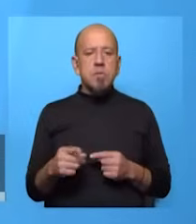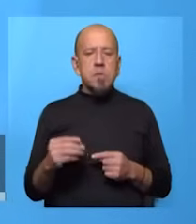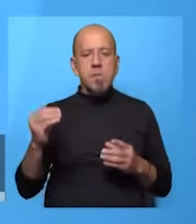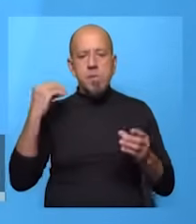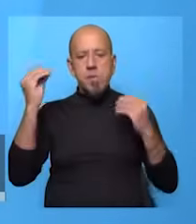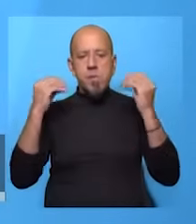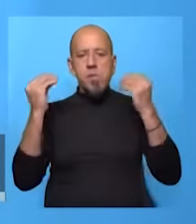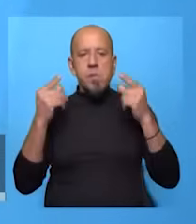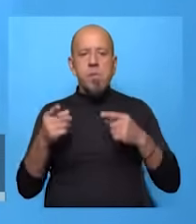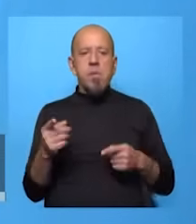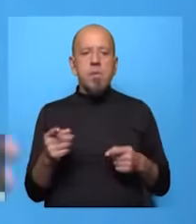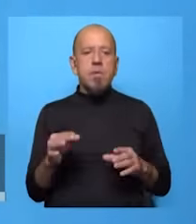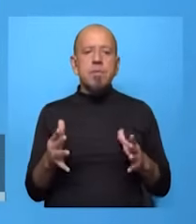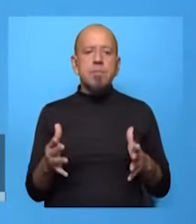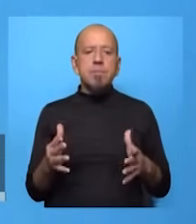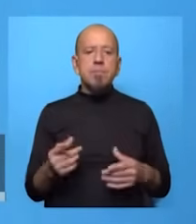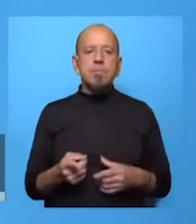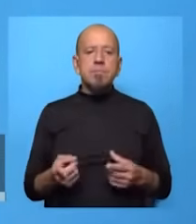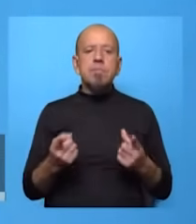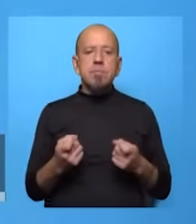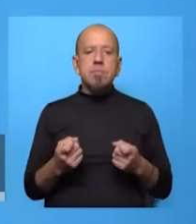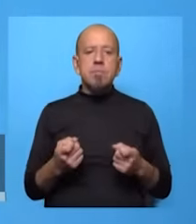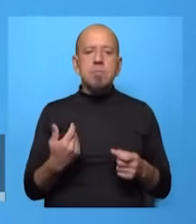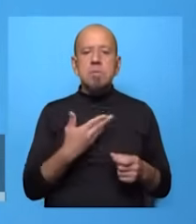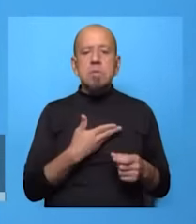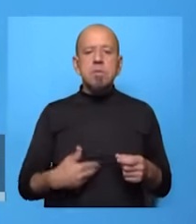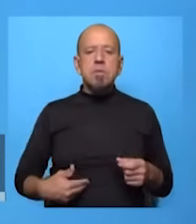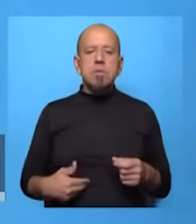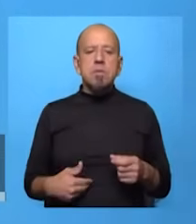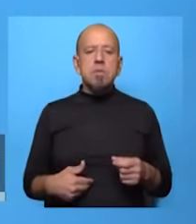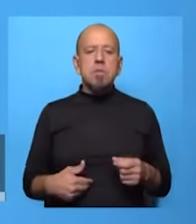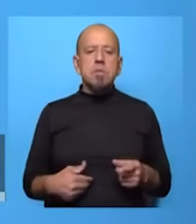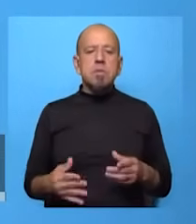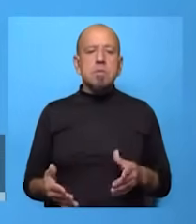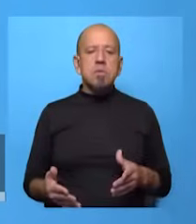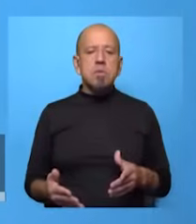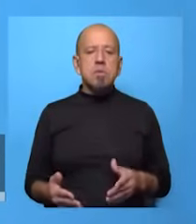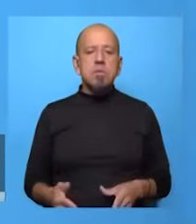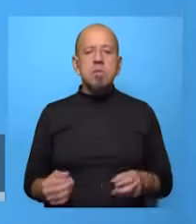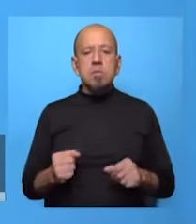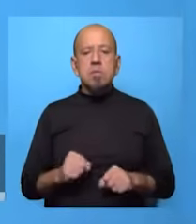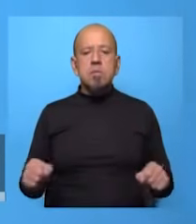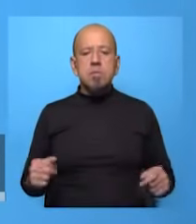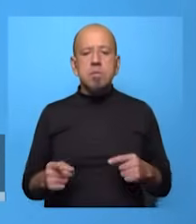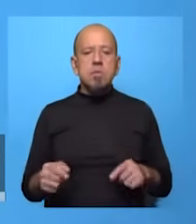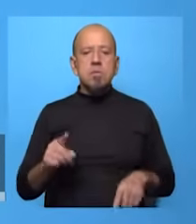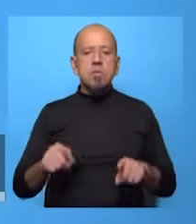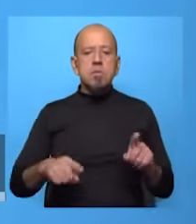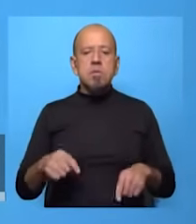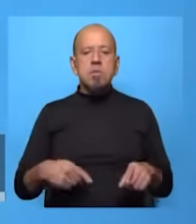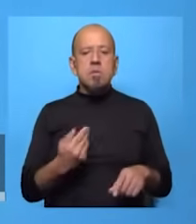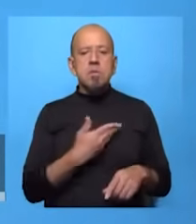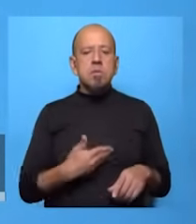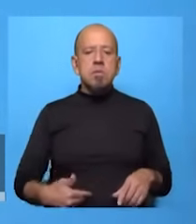a los actores de la coalición bueno la necesidad de recurrir al presidente de la república a que saliera a defender la gestión y el gobierno